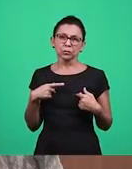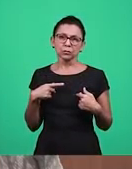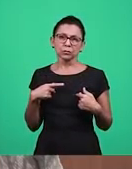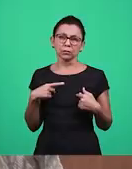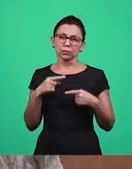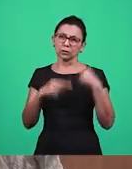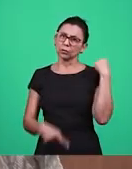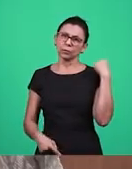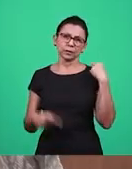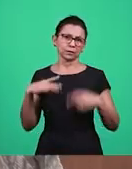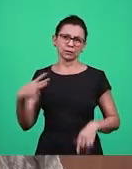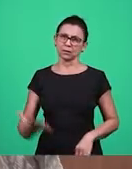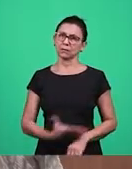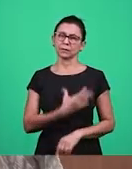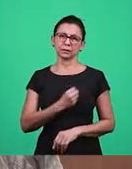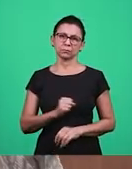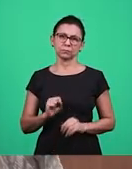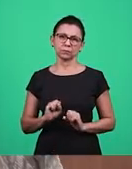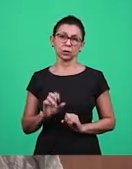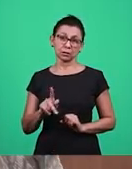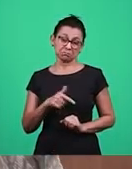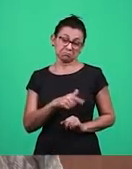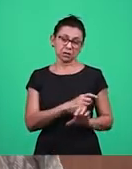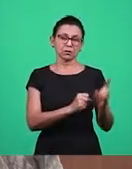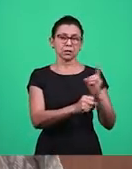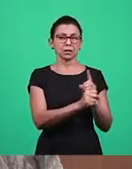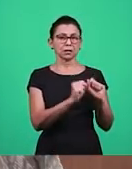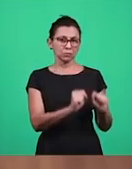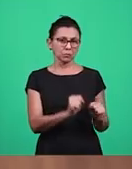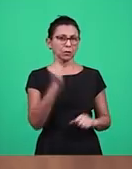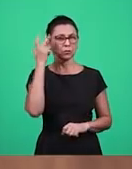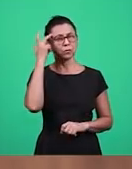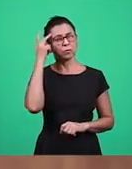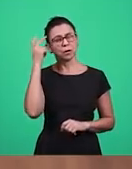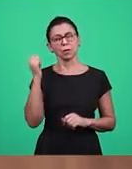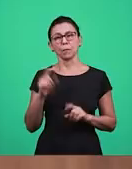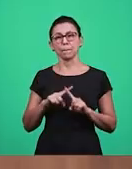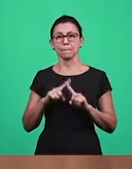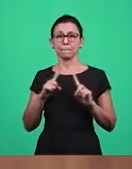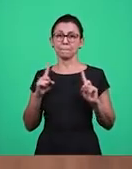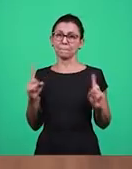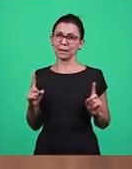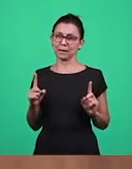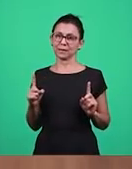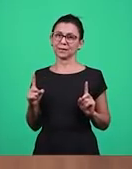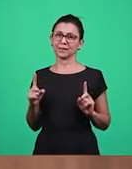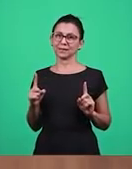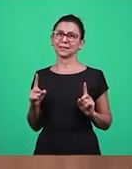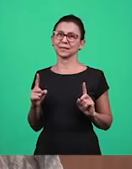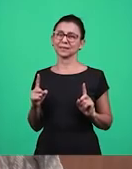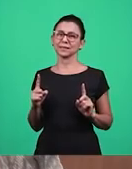de salvación? Puede ser hasta para la sociedad está todo bien, pero para el hombre, su convivencia social no hay